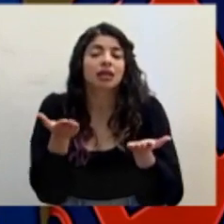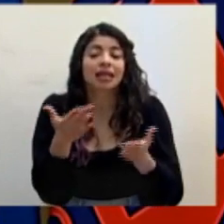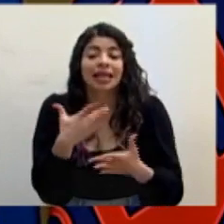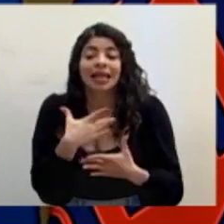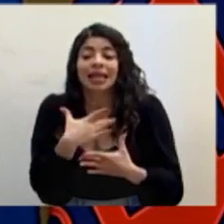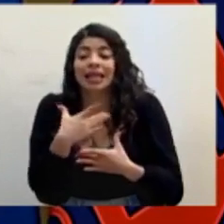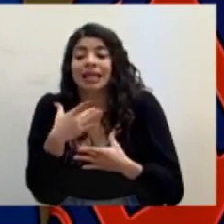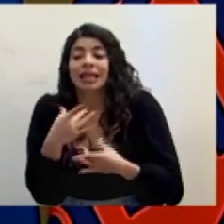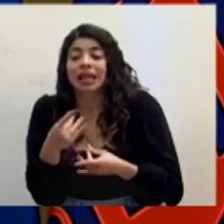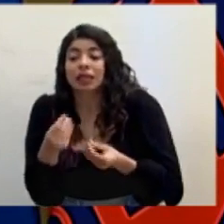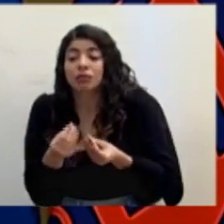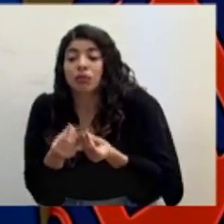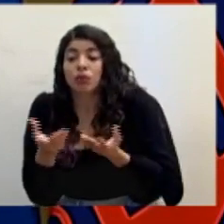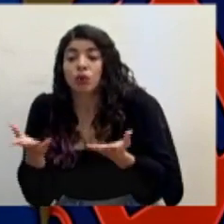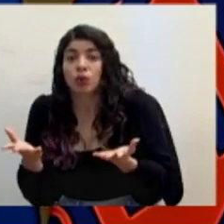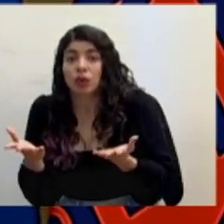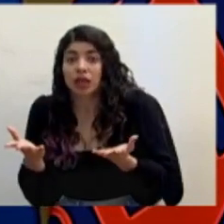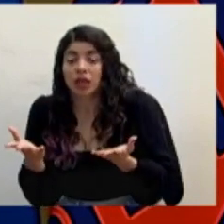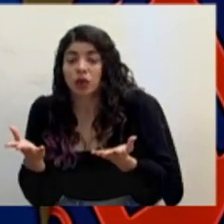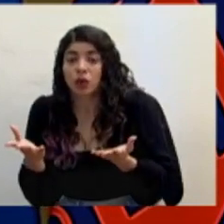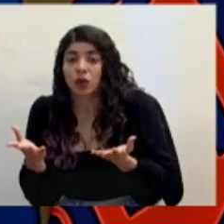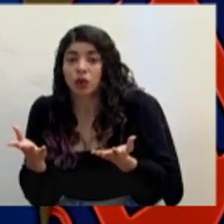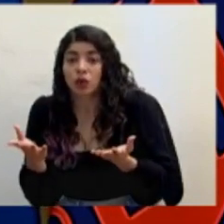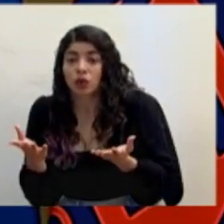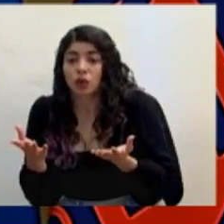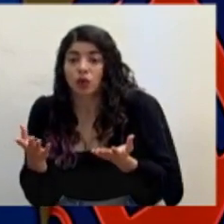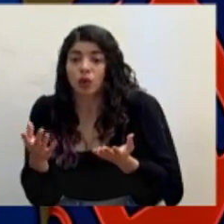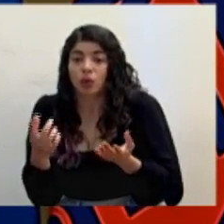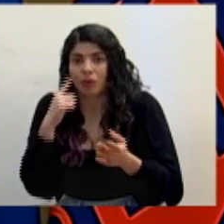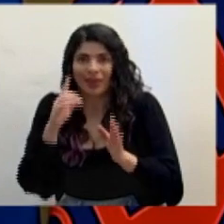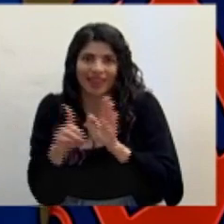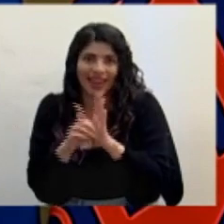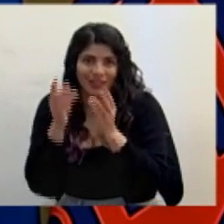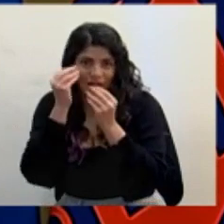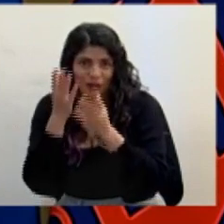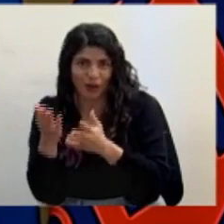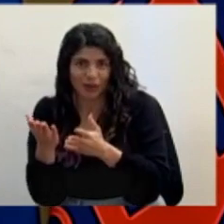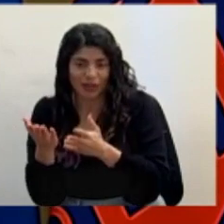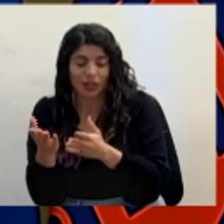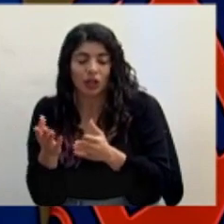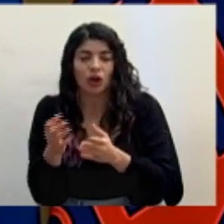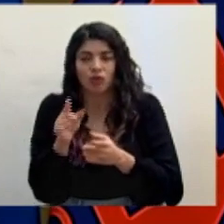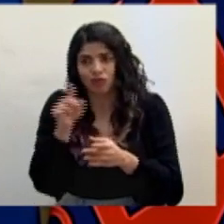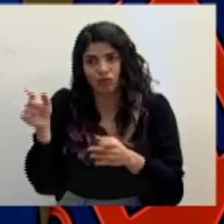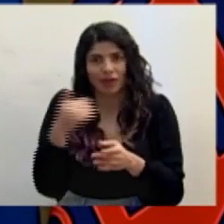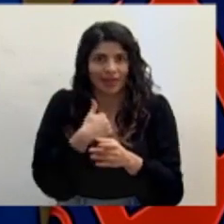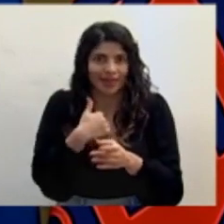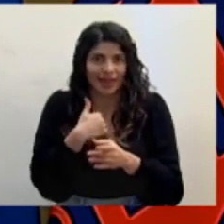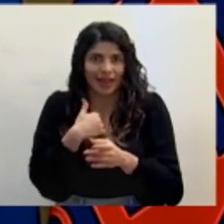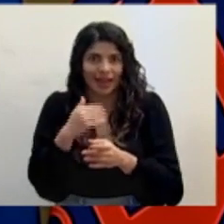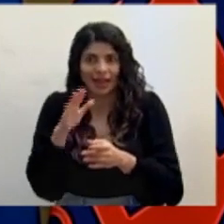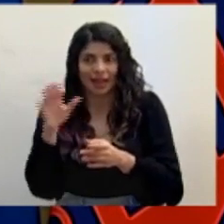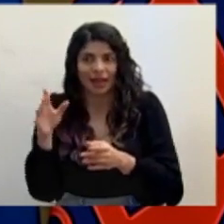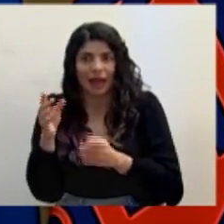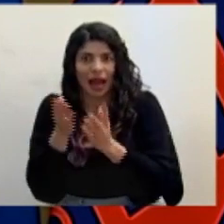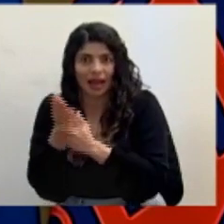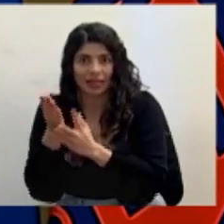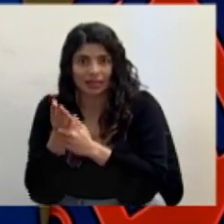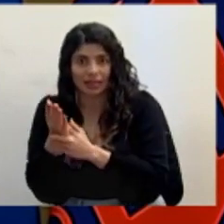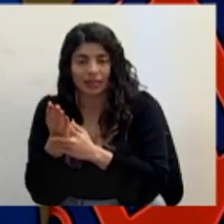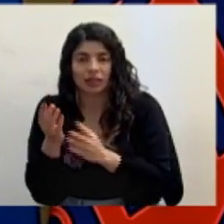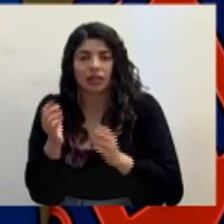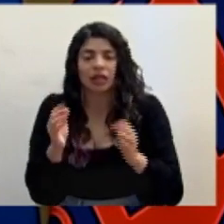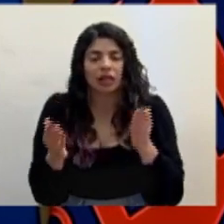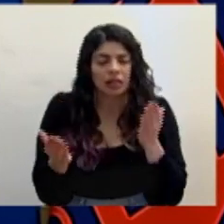en este caso público, frente al derecho a la información al que tienen ustedes pleno acceso. Estamos haciendo